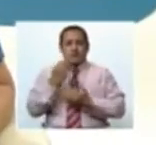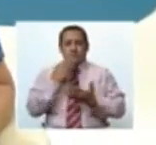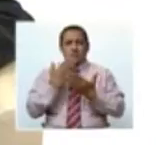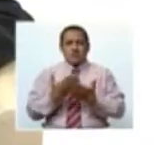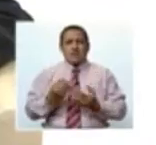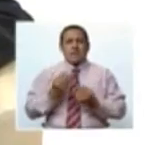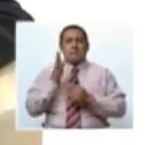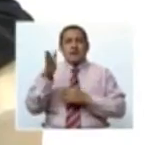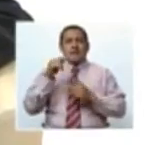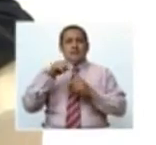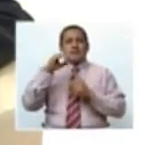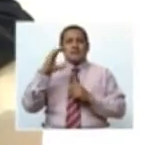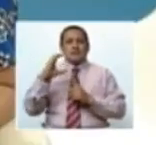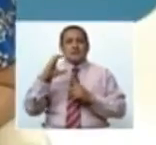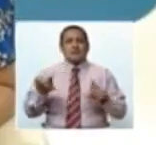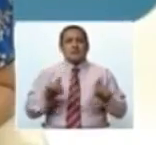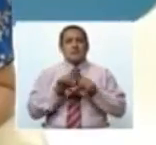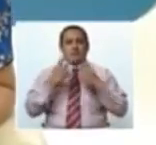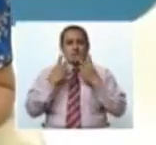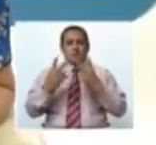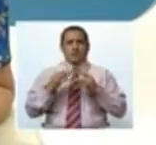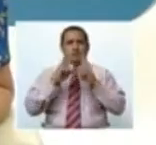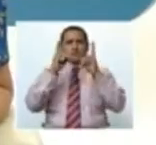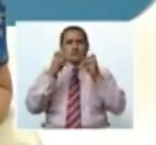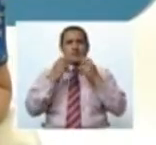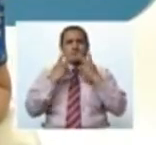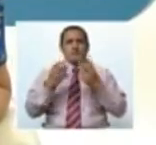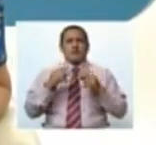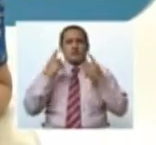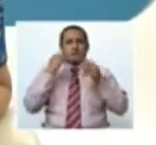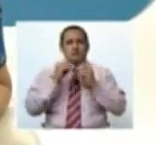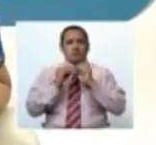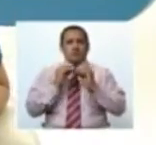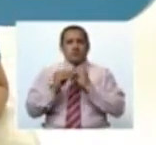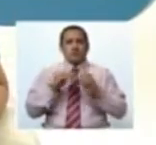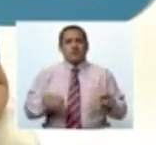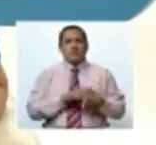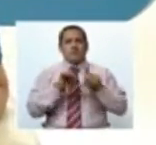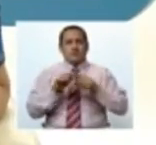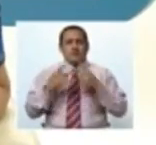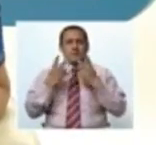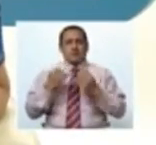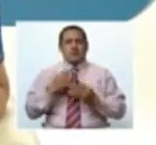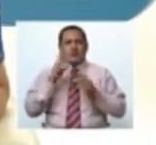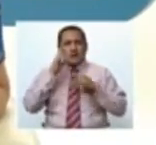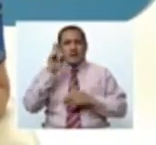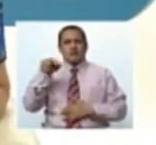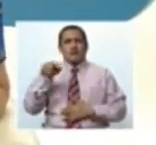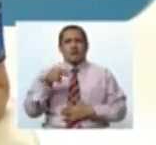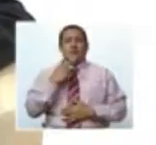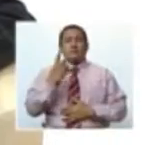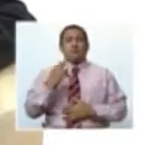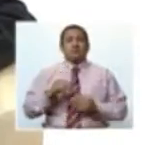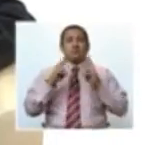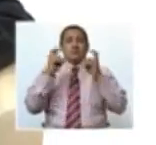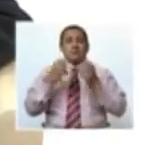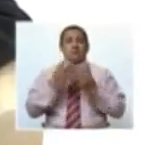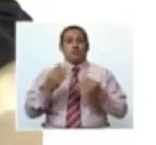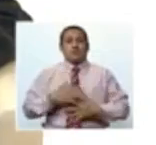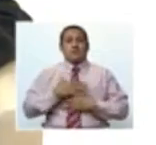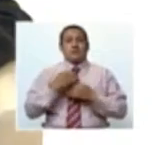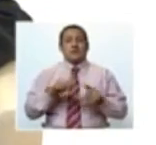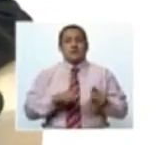días. Hasta el Tribunal Constitucional por ya un tema de amparo y finalmente le terminan dando la razón. Sí, es un